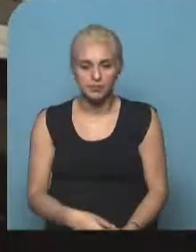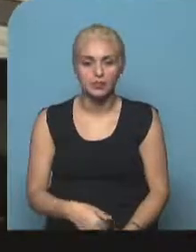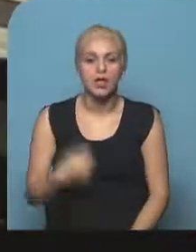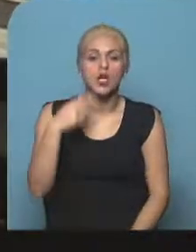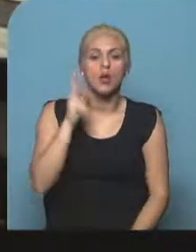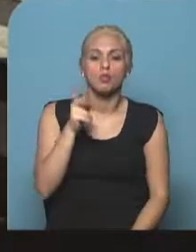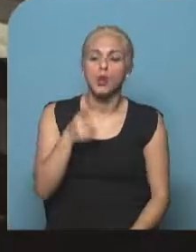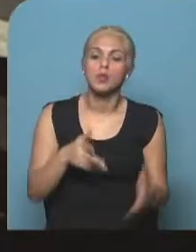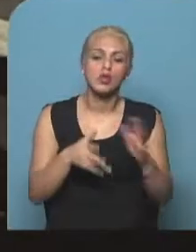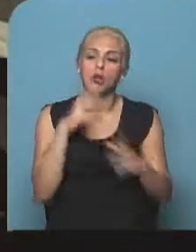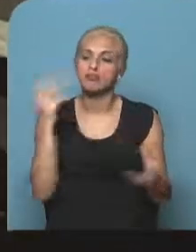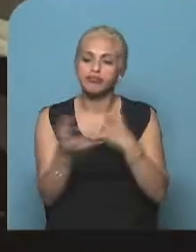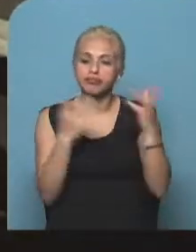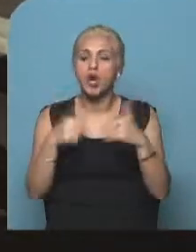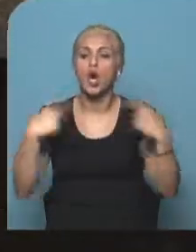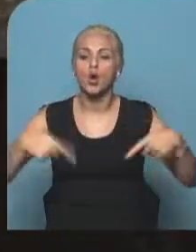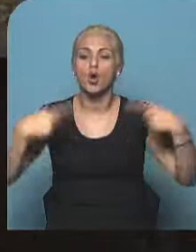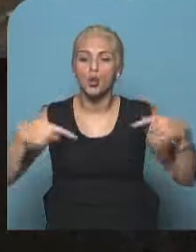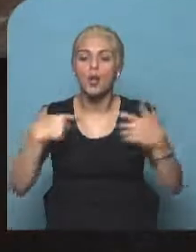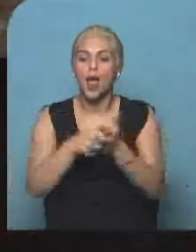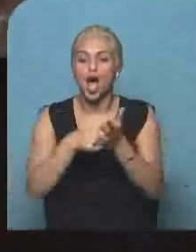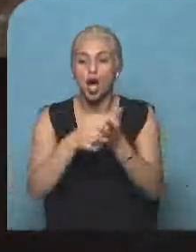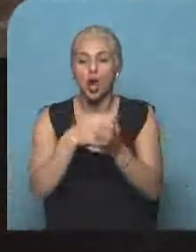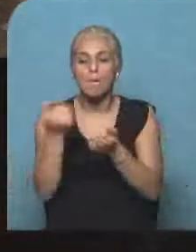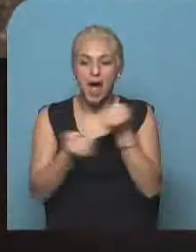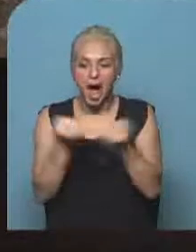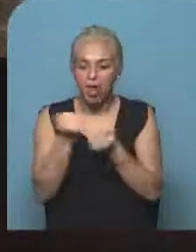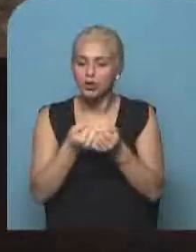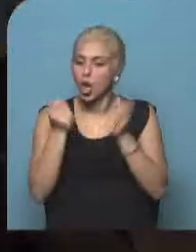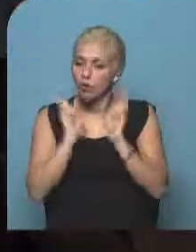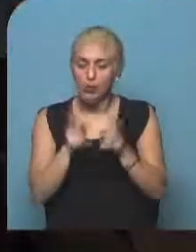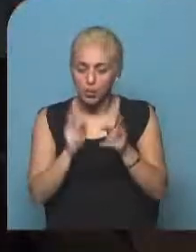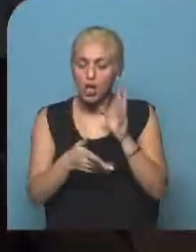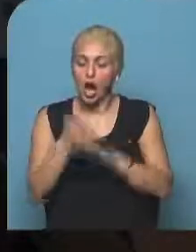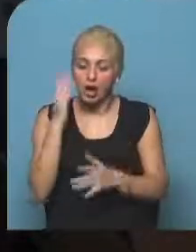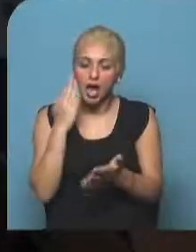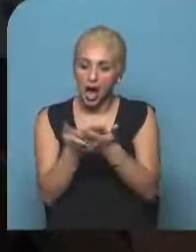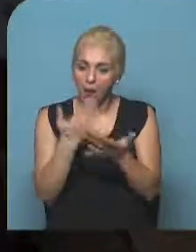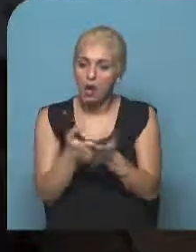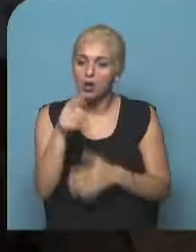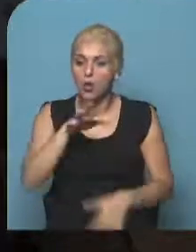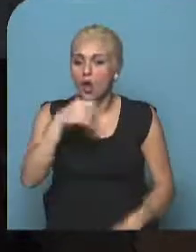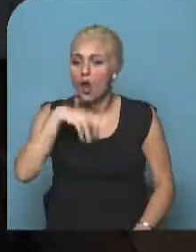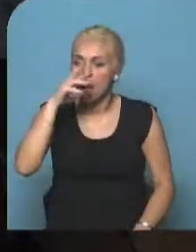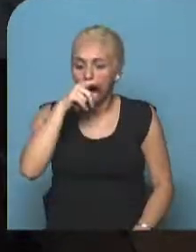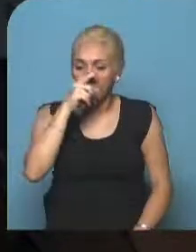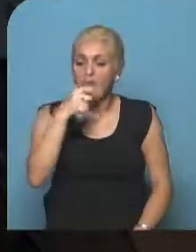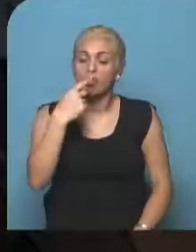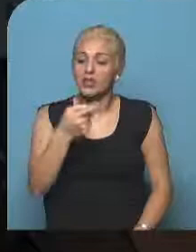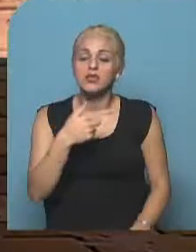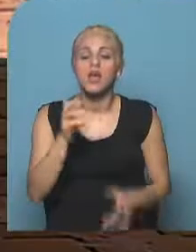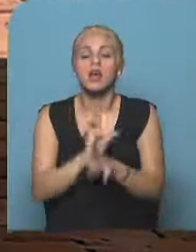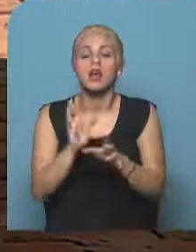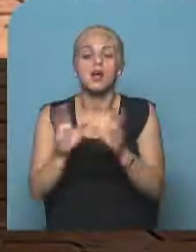Prohibirán quema de neumáticos. El proyecto será tratado por el Consejo Deliberante de La Plata. La restricción impedirá esta práctica